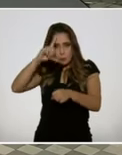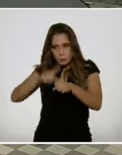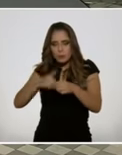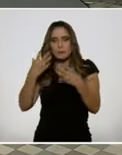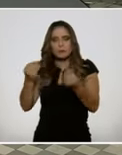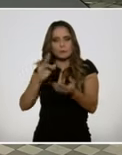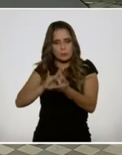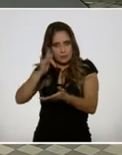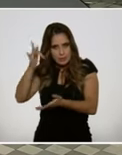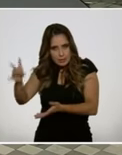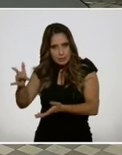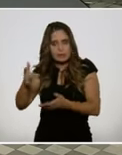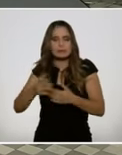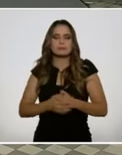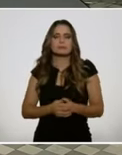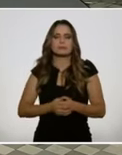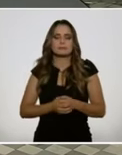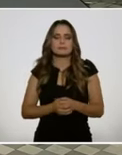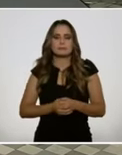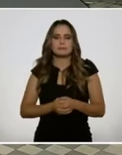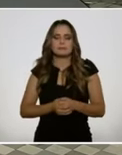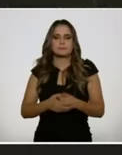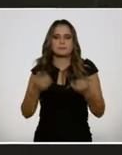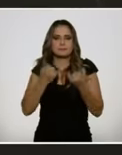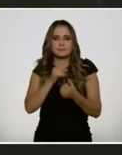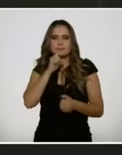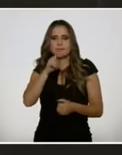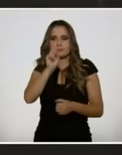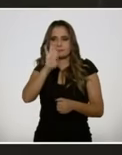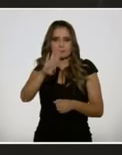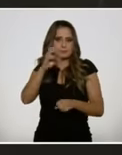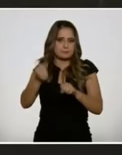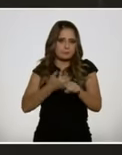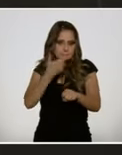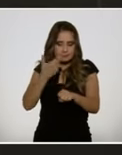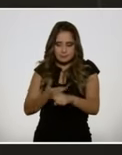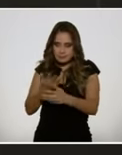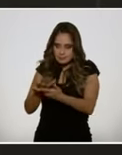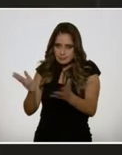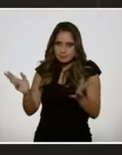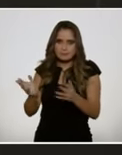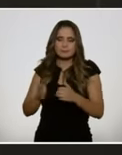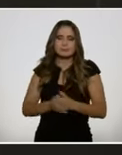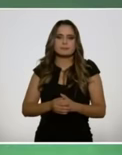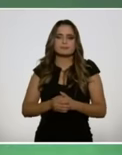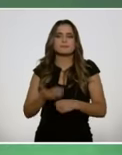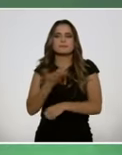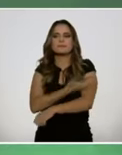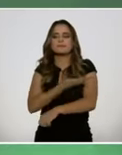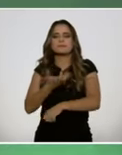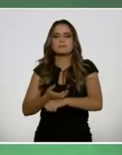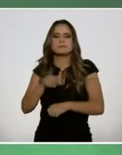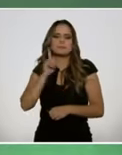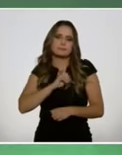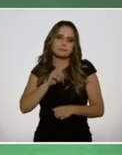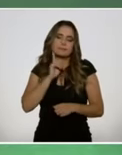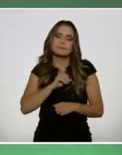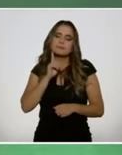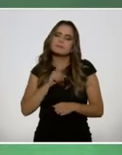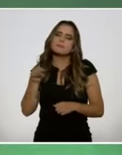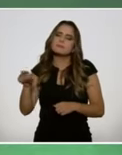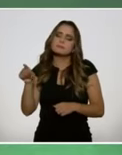verdad, en cultura también hay un gran trabajo. Así como a mis subsecretarios, tanto a nuestra compañera